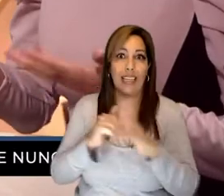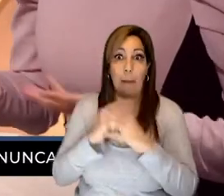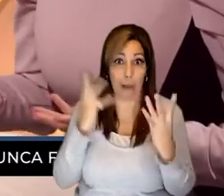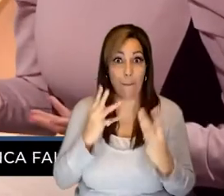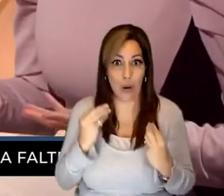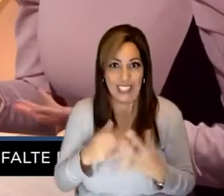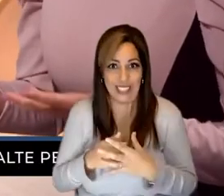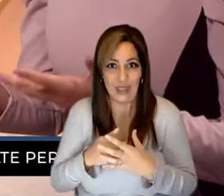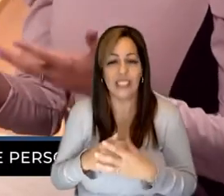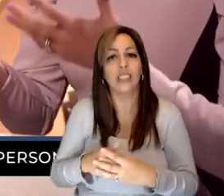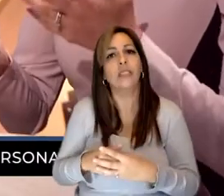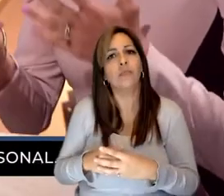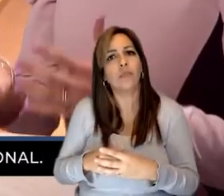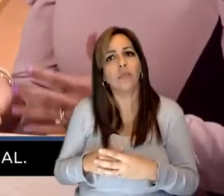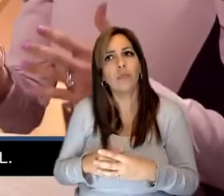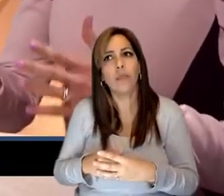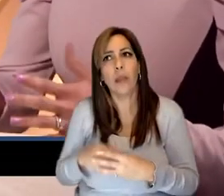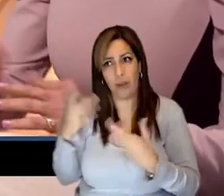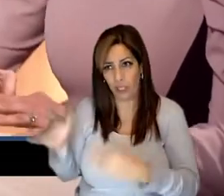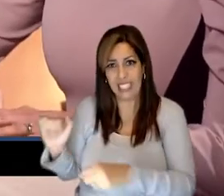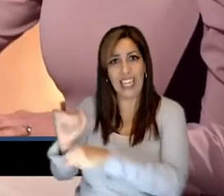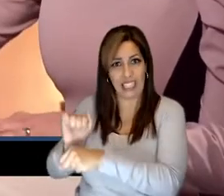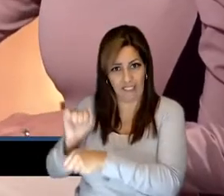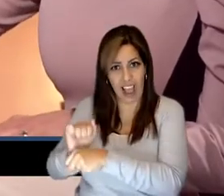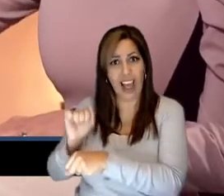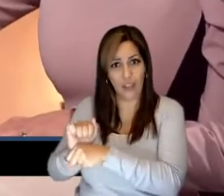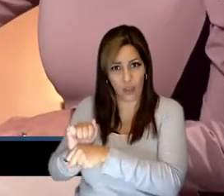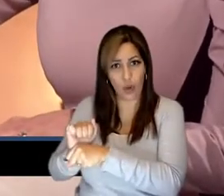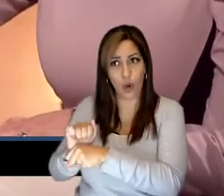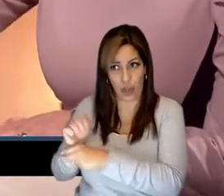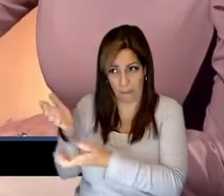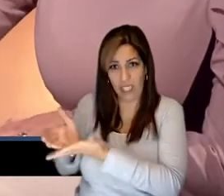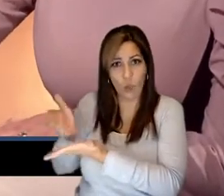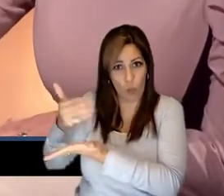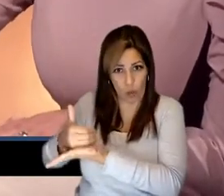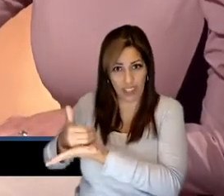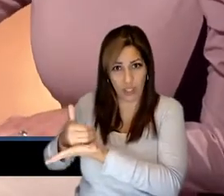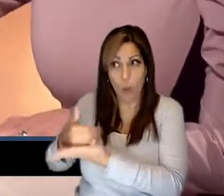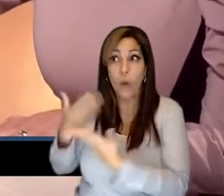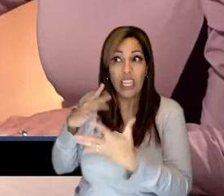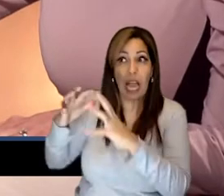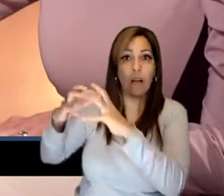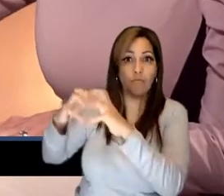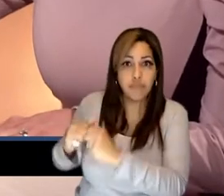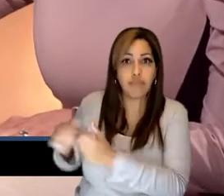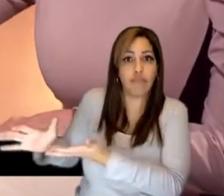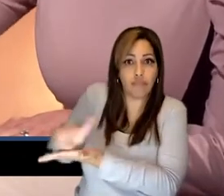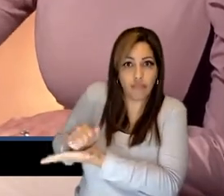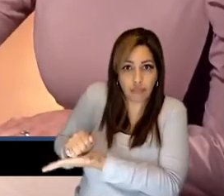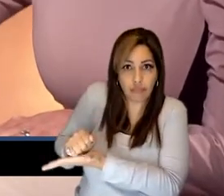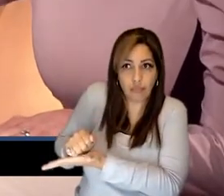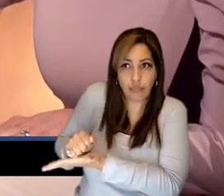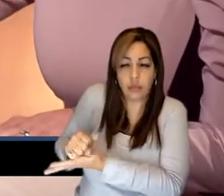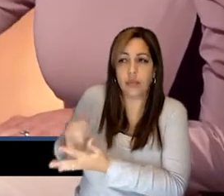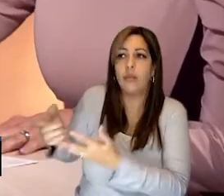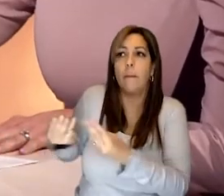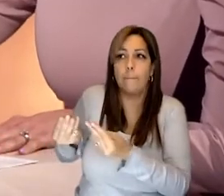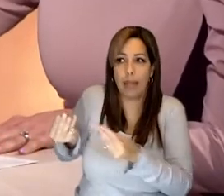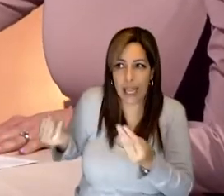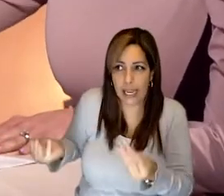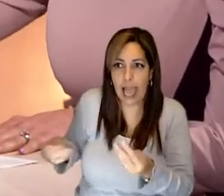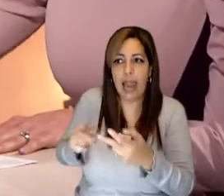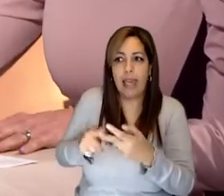hecho muy, muy bonito. Se está trabajando ya con el presupuesto, ya empezamos con demoler, pero ya hay presupuesto, estamos con